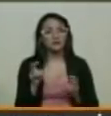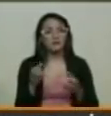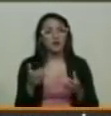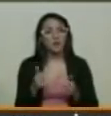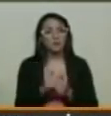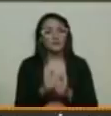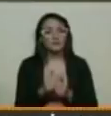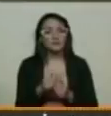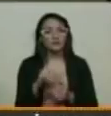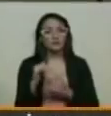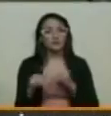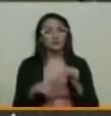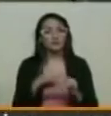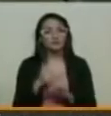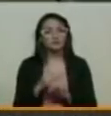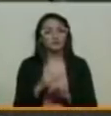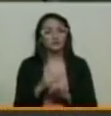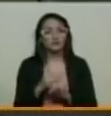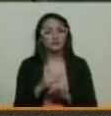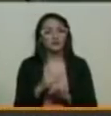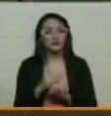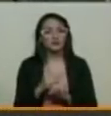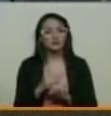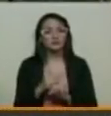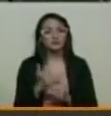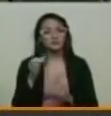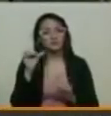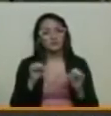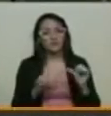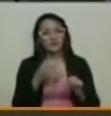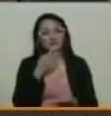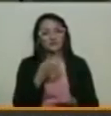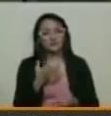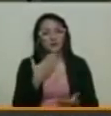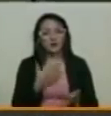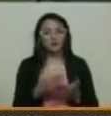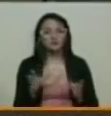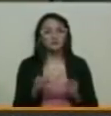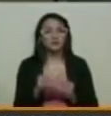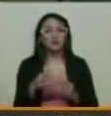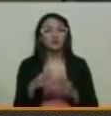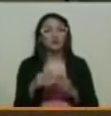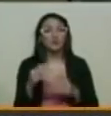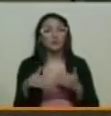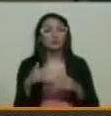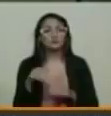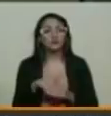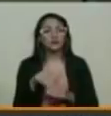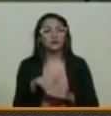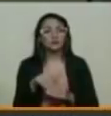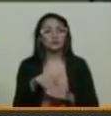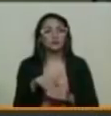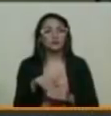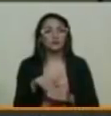acompañamiento internacional para estas elecciones en mes de diciembre? Gracias. Sí, bueno, para todos los procesos electorales